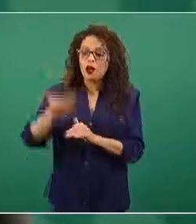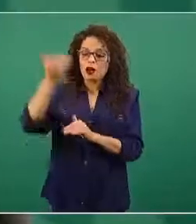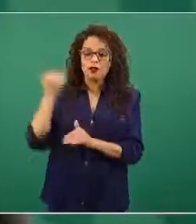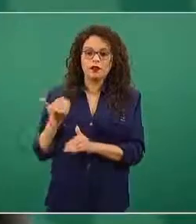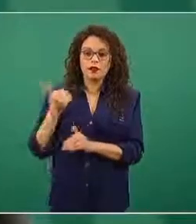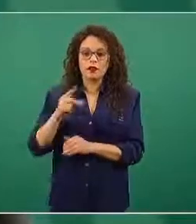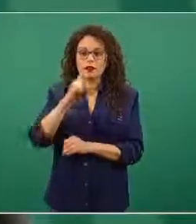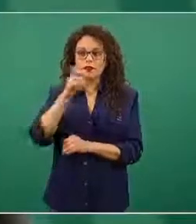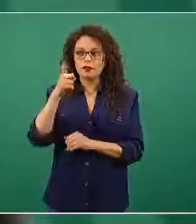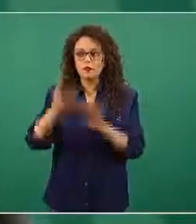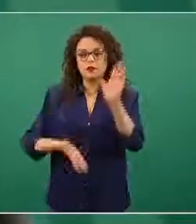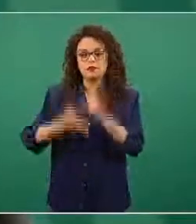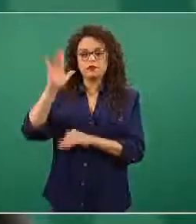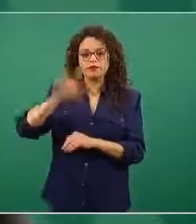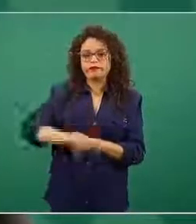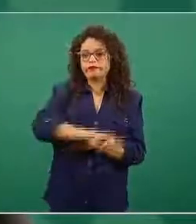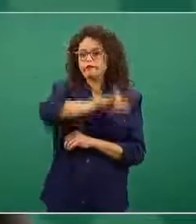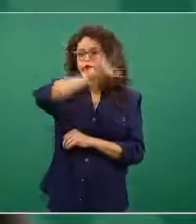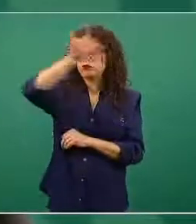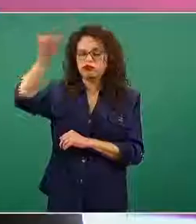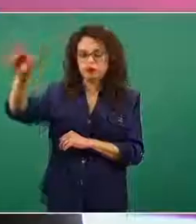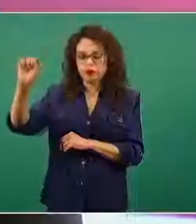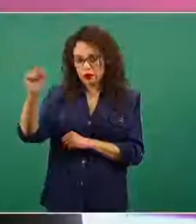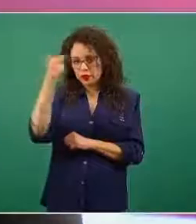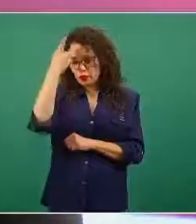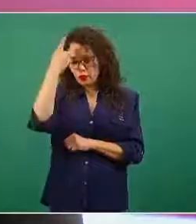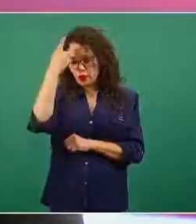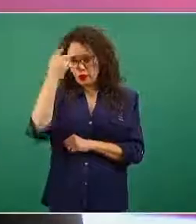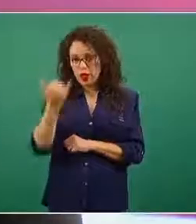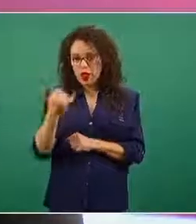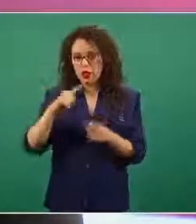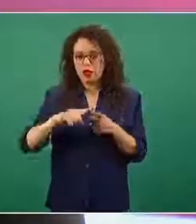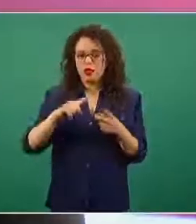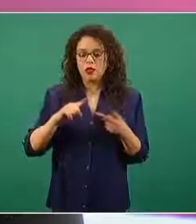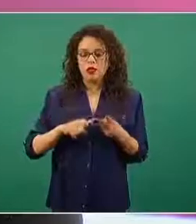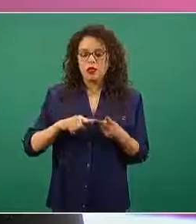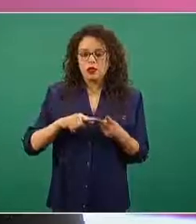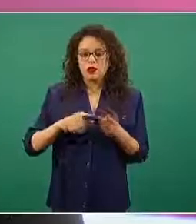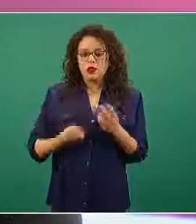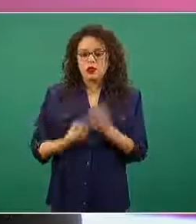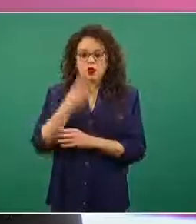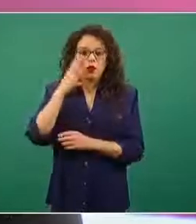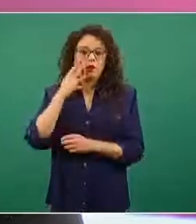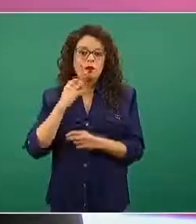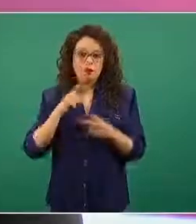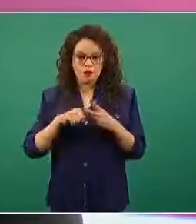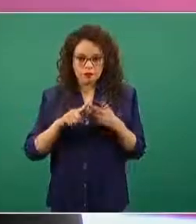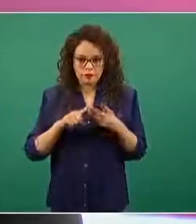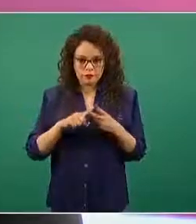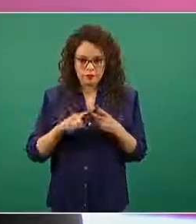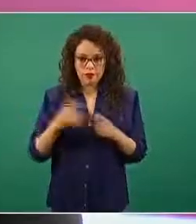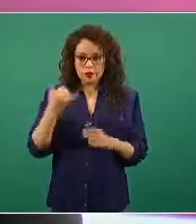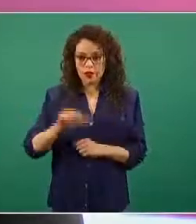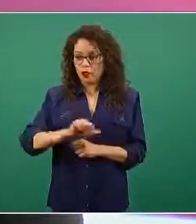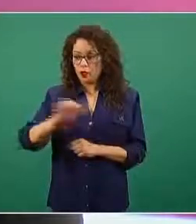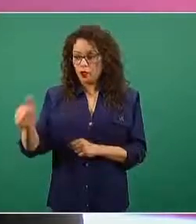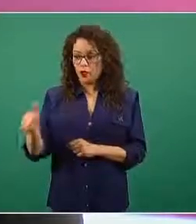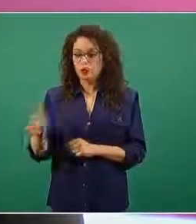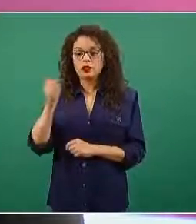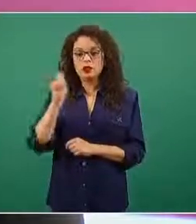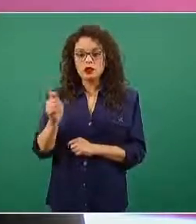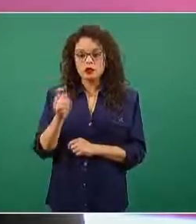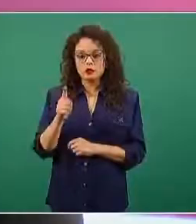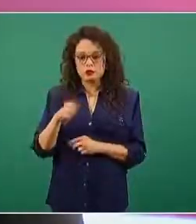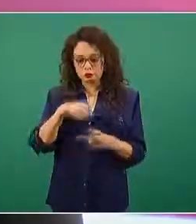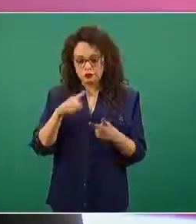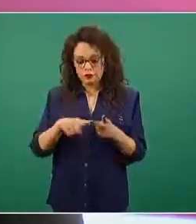su vuelo, su viaje correspondiente a San Luis Potosí y a Nuevo León. Y precisamente las 2 otras líneas de seguimiento se